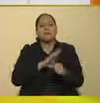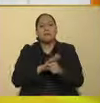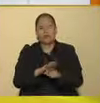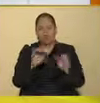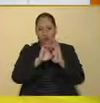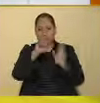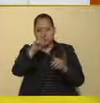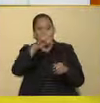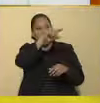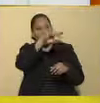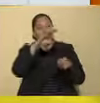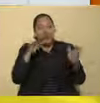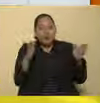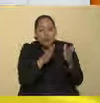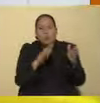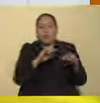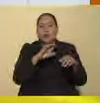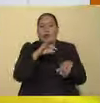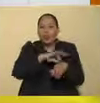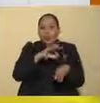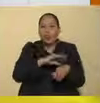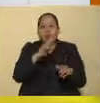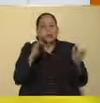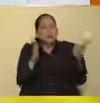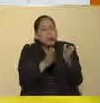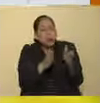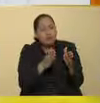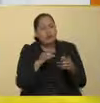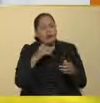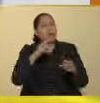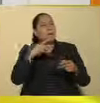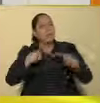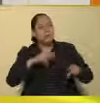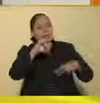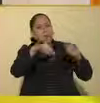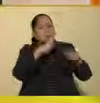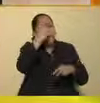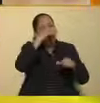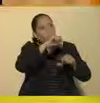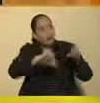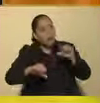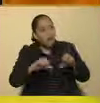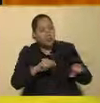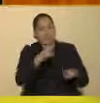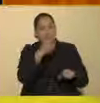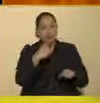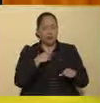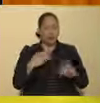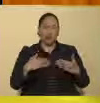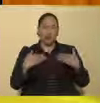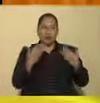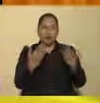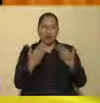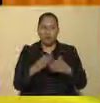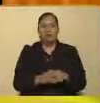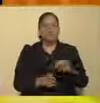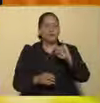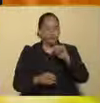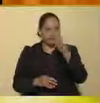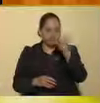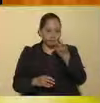consultorios particulares pequeñitos. A mí eso me da mucha desconfianza. Eso es un indicativo poderoso, ¿no? Yo creo que